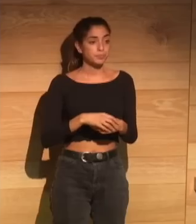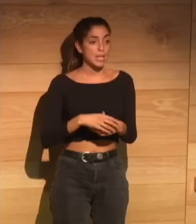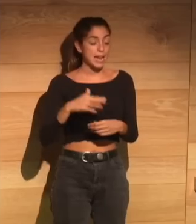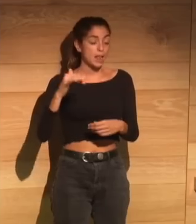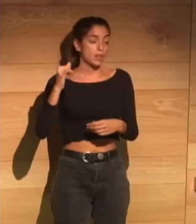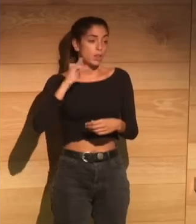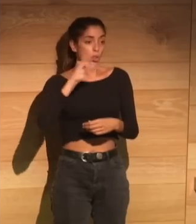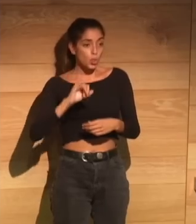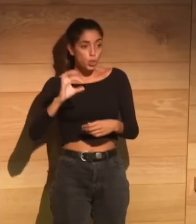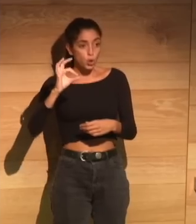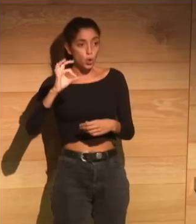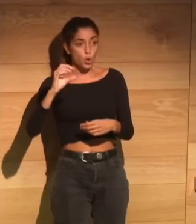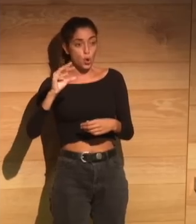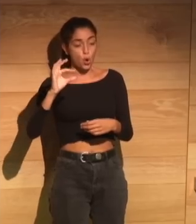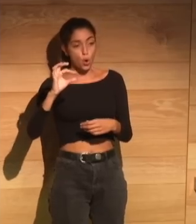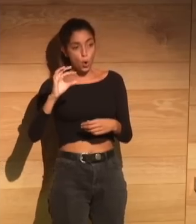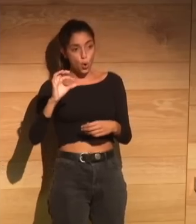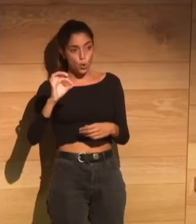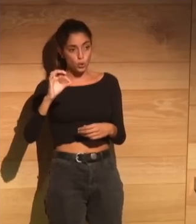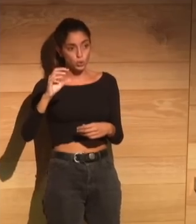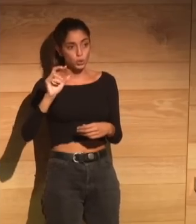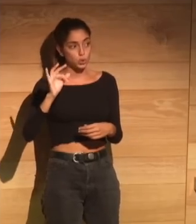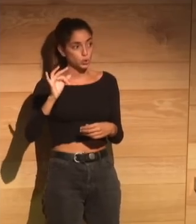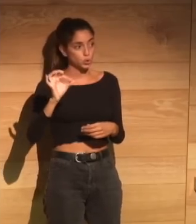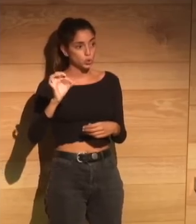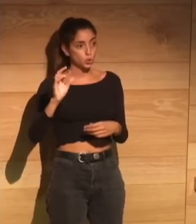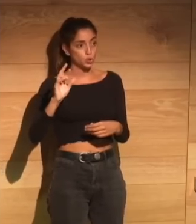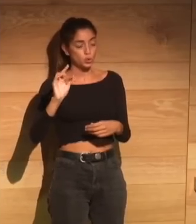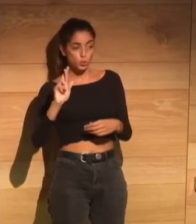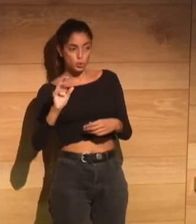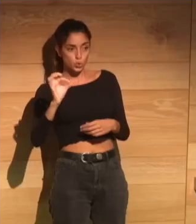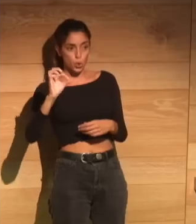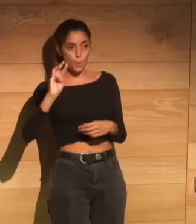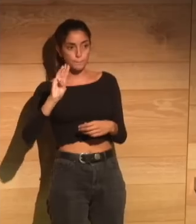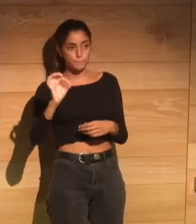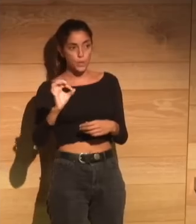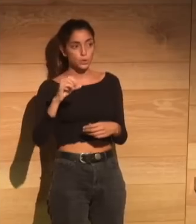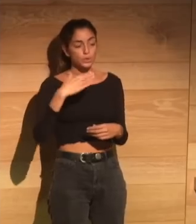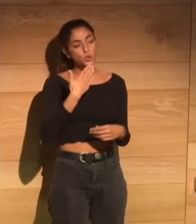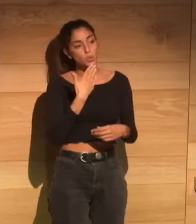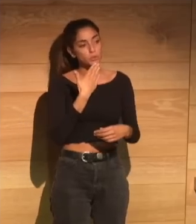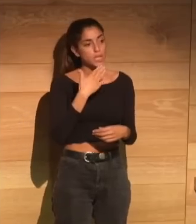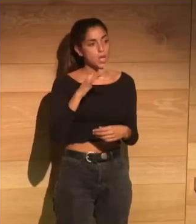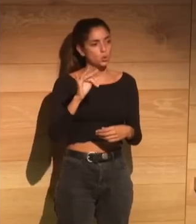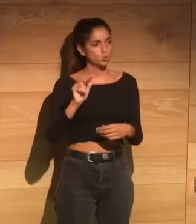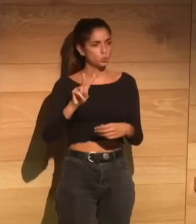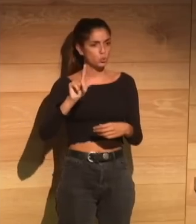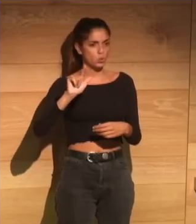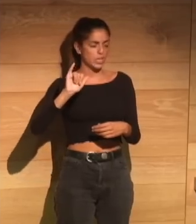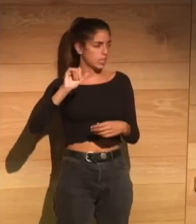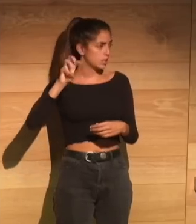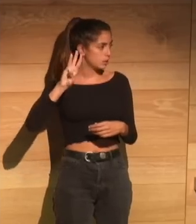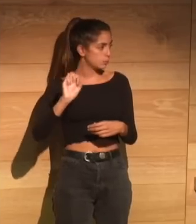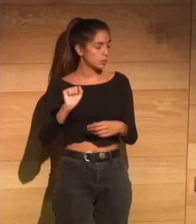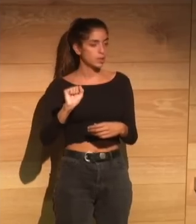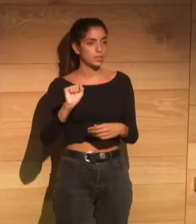por ejemplo, que tiene ahora mismo, que definiremos para quienes no puedan verlo, es Javier delante. Es como una tulipa. Es lo que yo tengo en casa. Es un